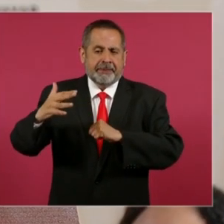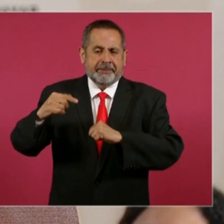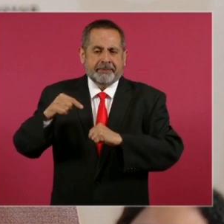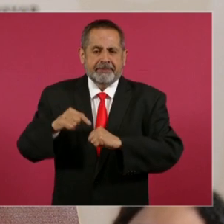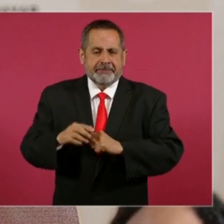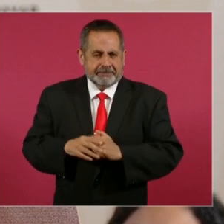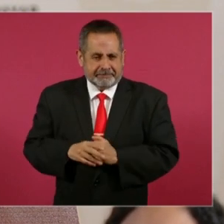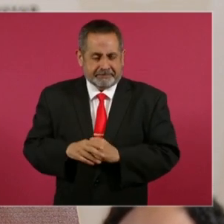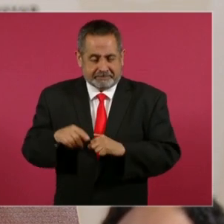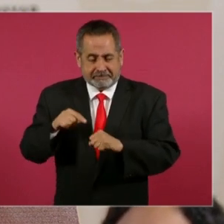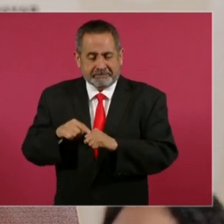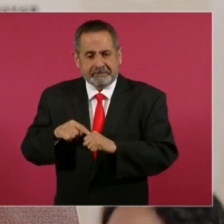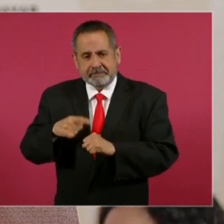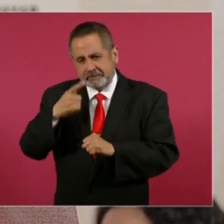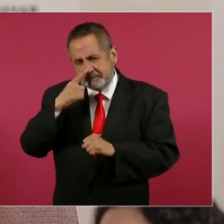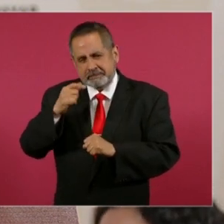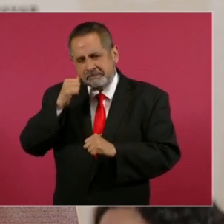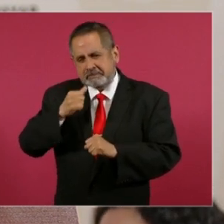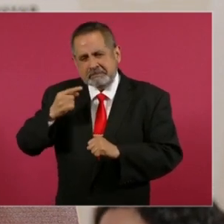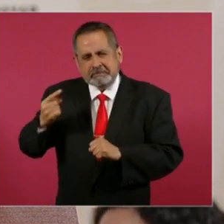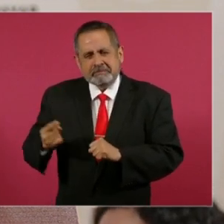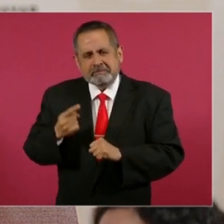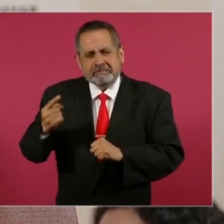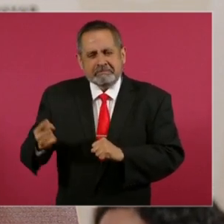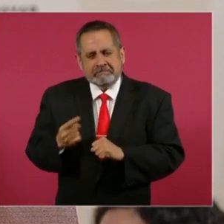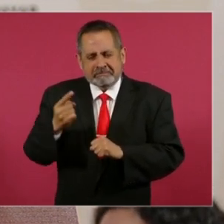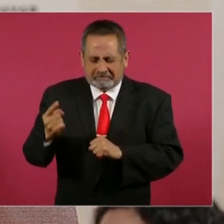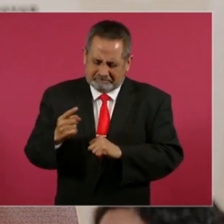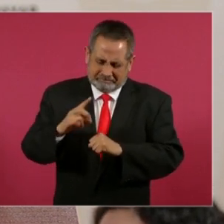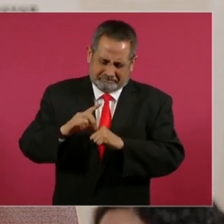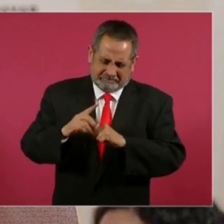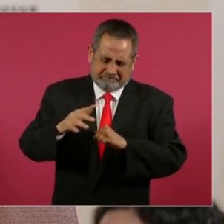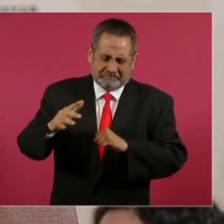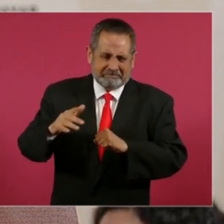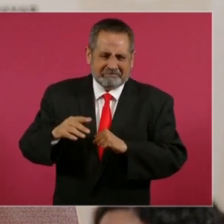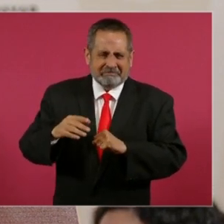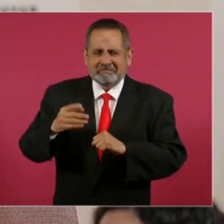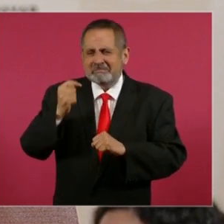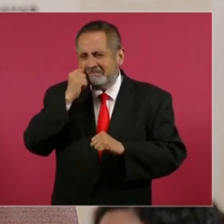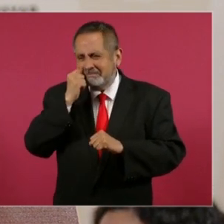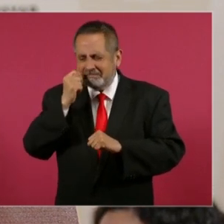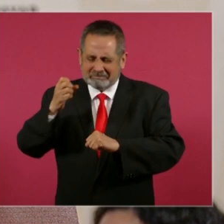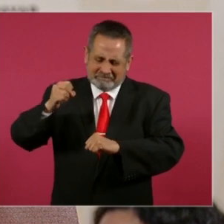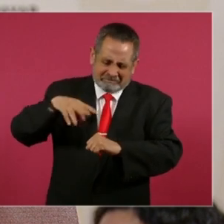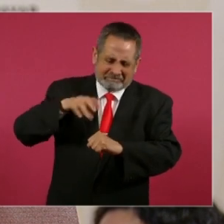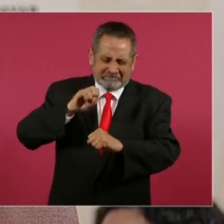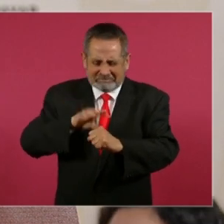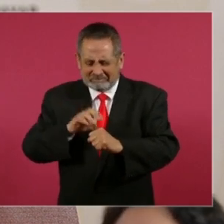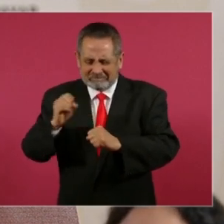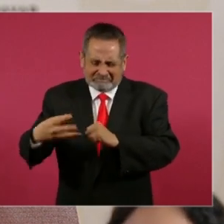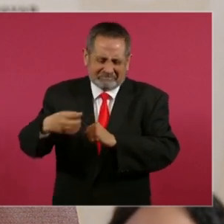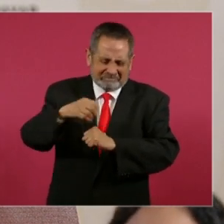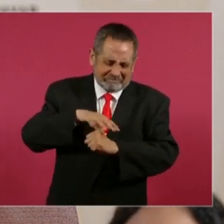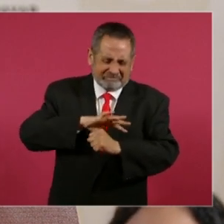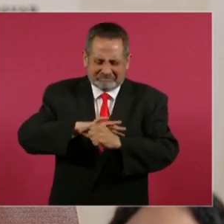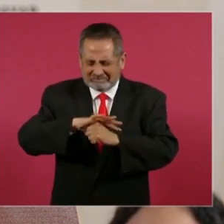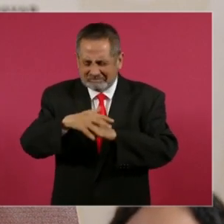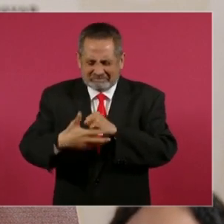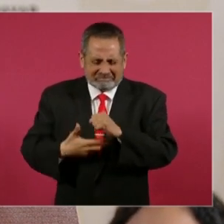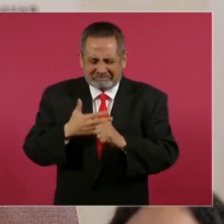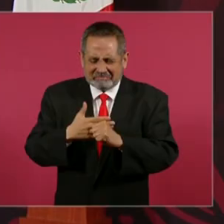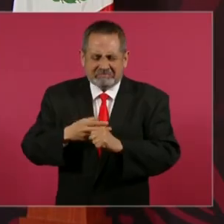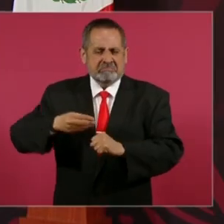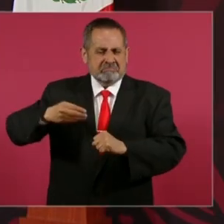y ha de ser siempre diamante por más que lo manche el